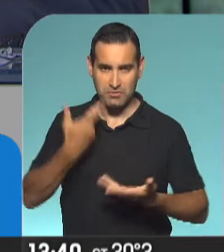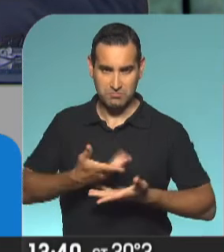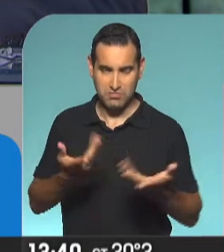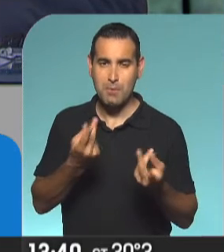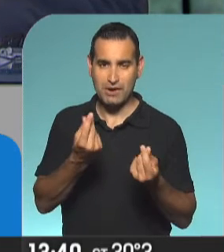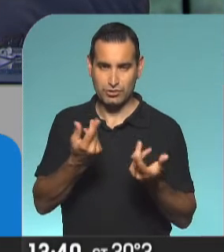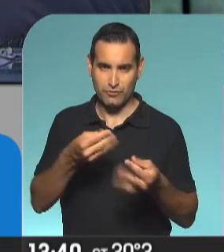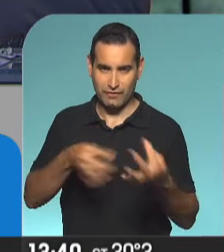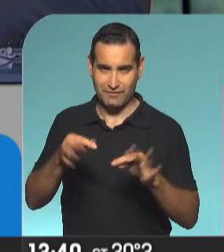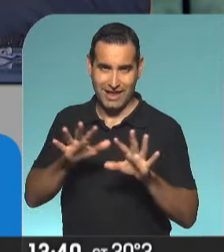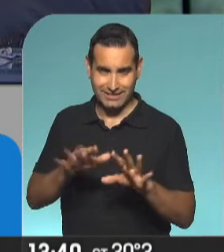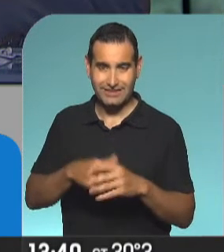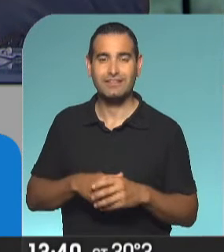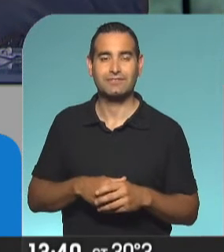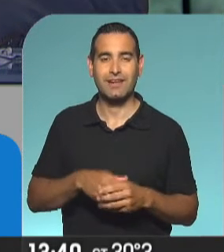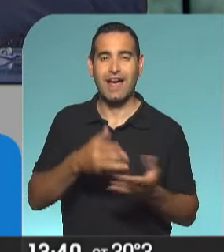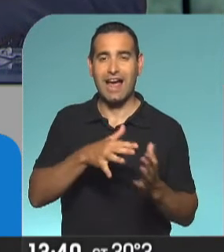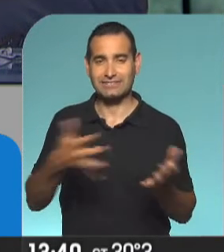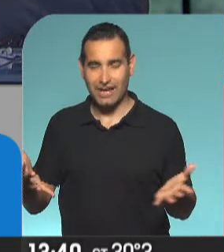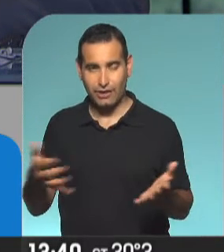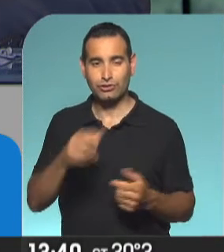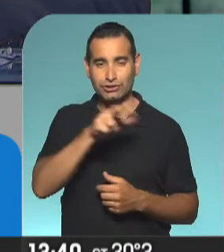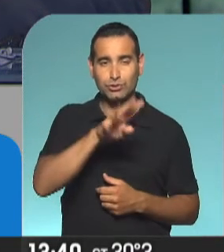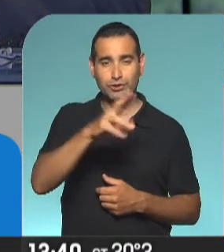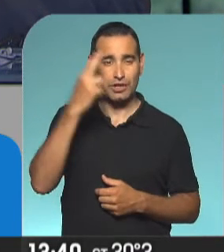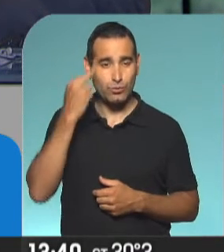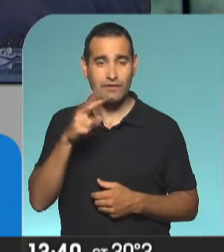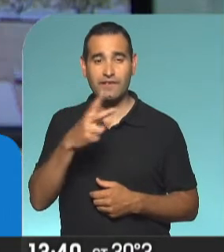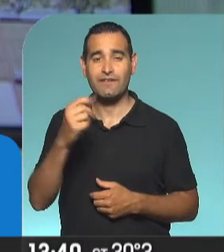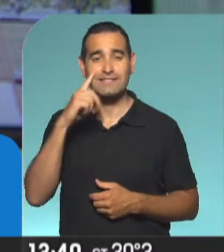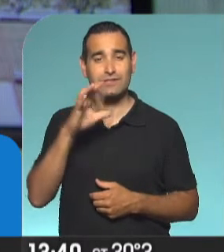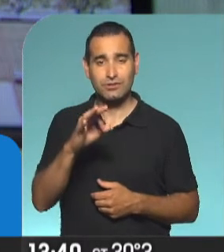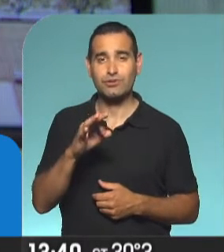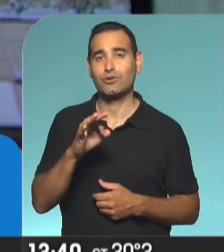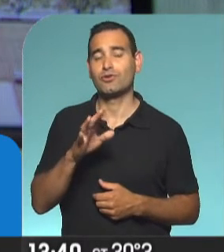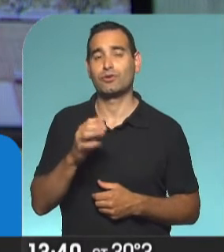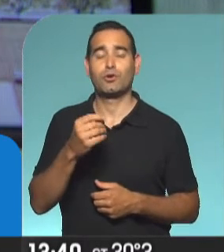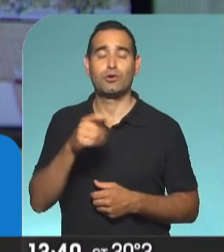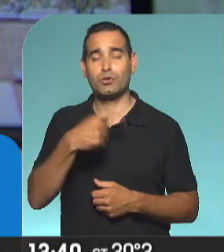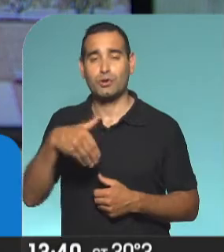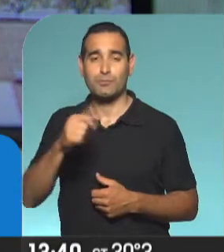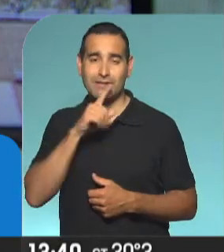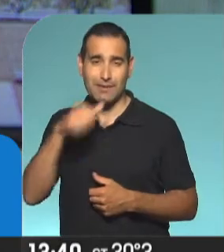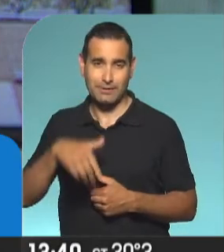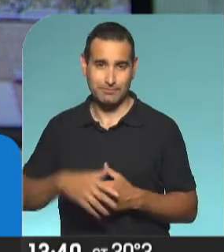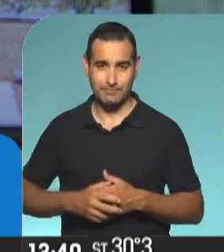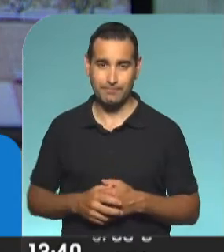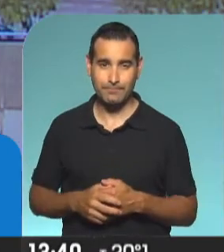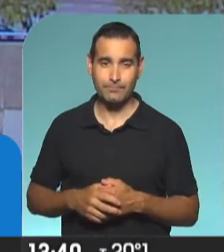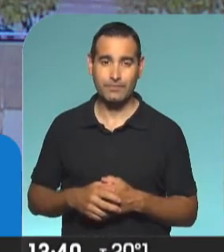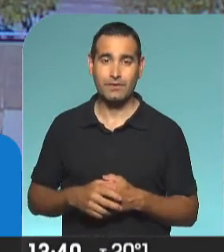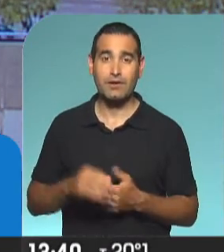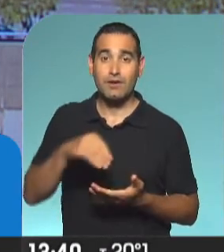precios que estamos viendo y hasta 349 vacío 459 y matambre a 479 todo esto sumado